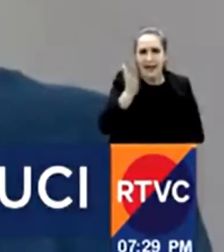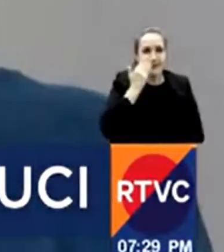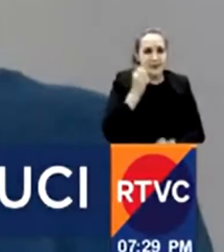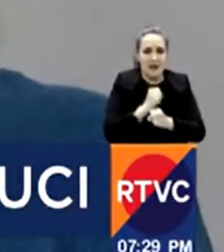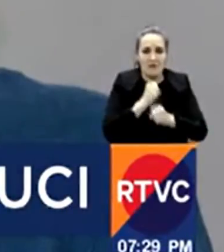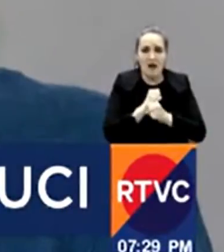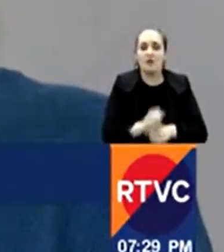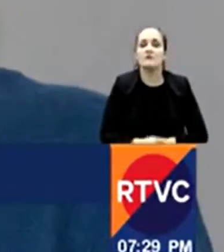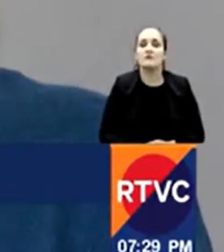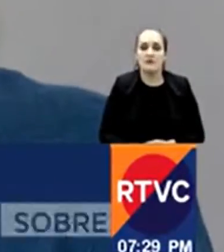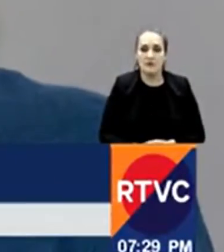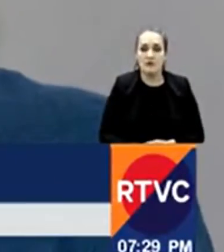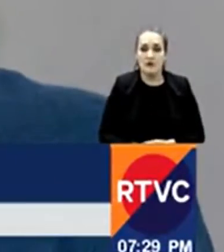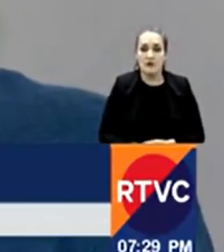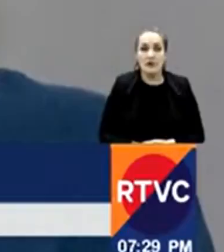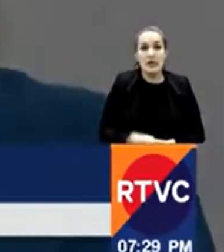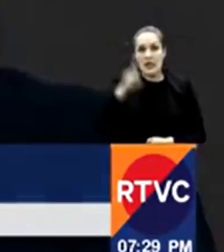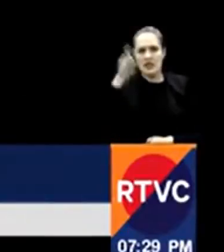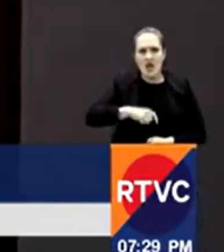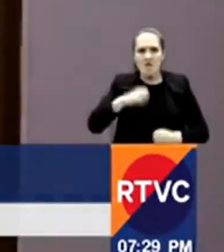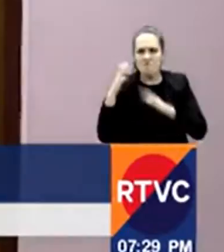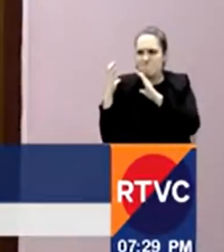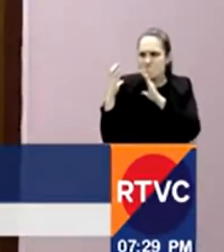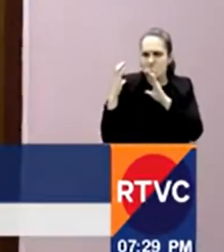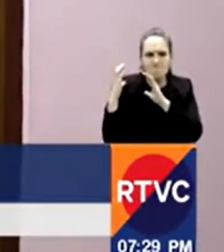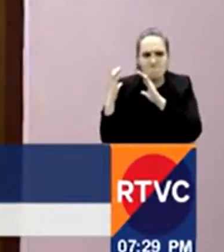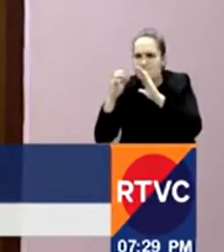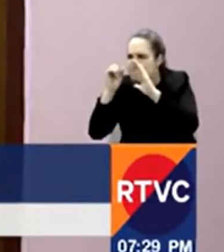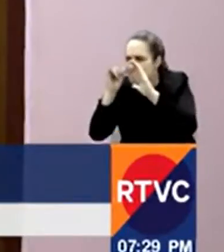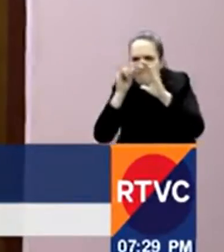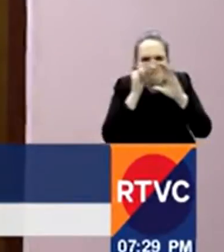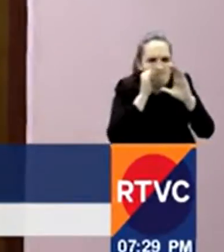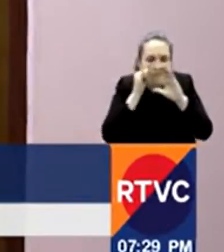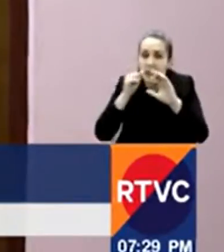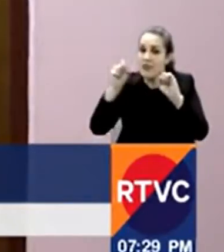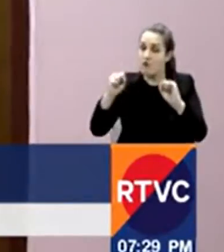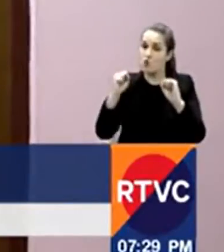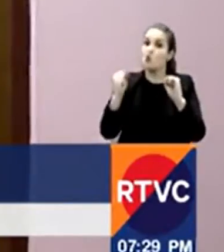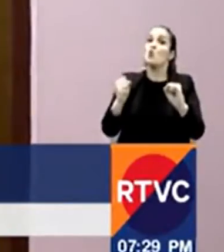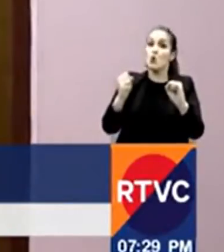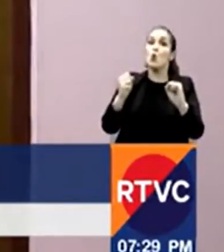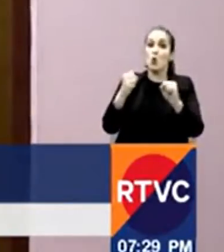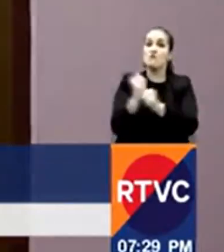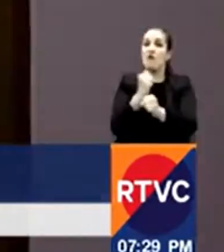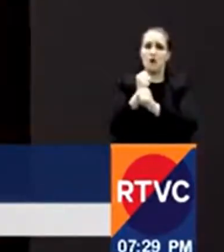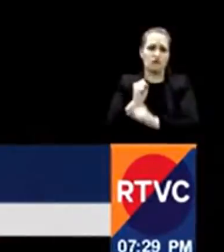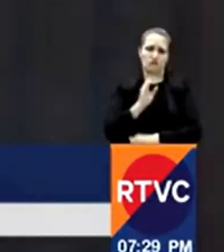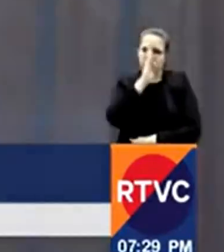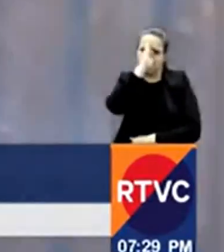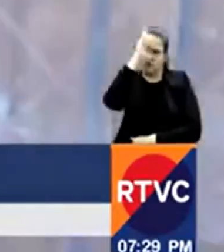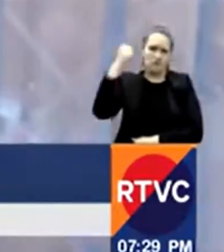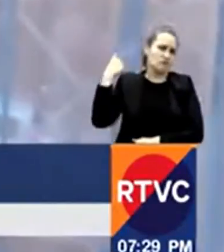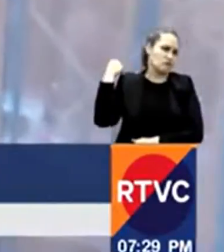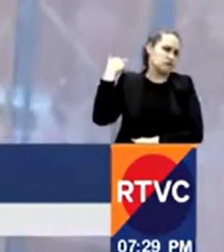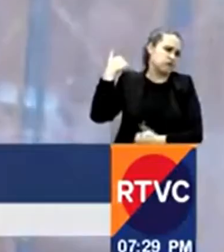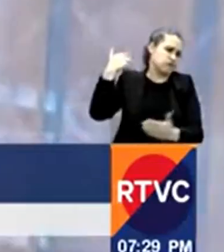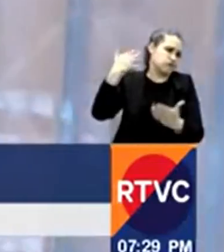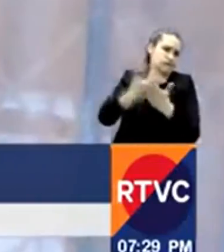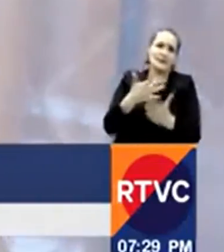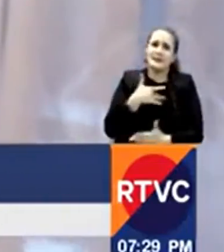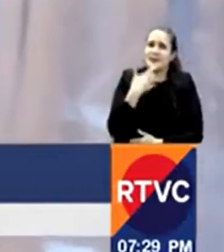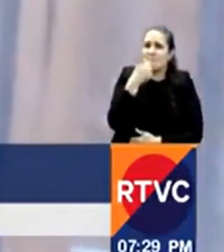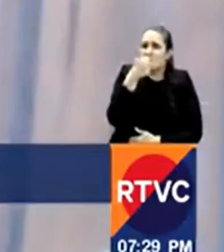La resistencia que tiene que tener uno tiene que ser bastante. Y yo me sentía súper